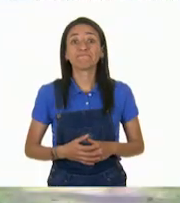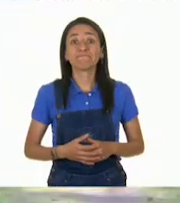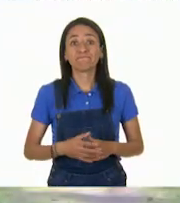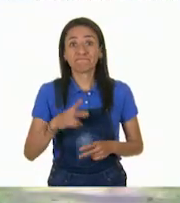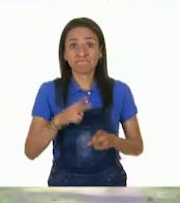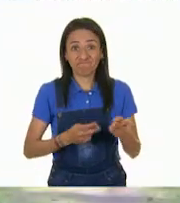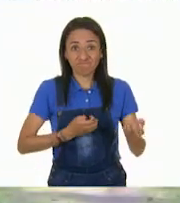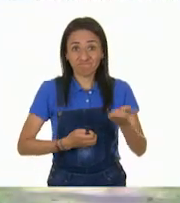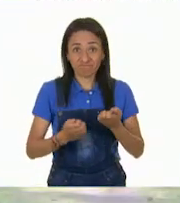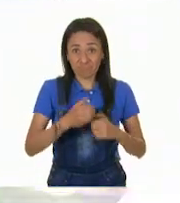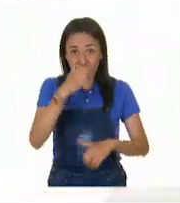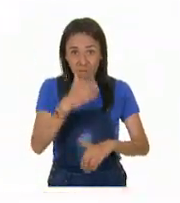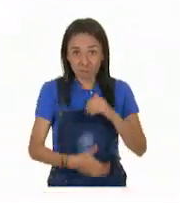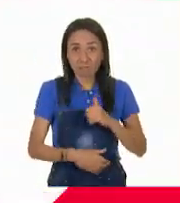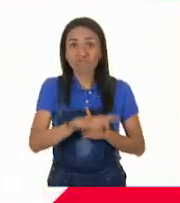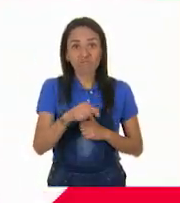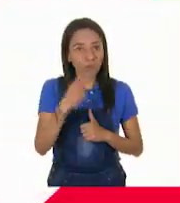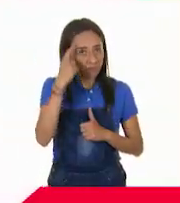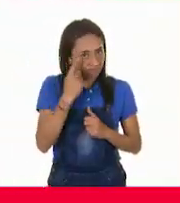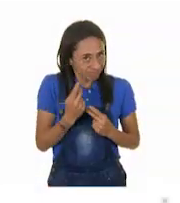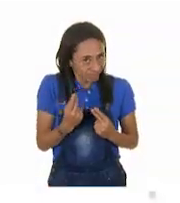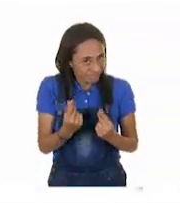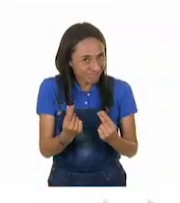activa tu mente